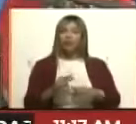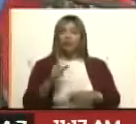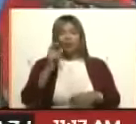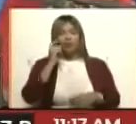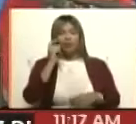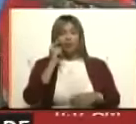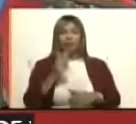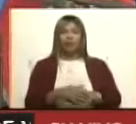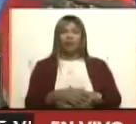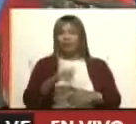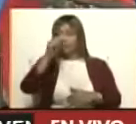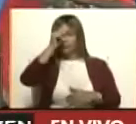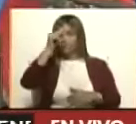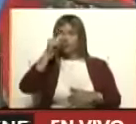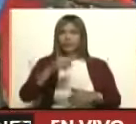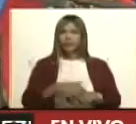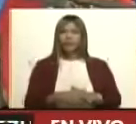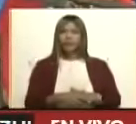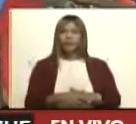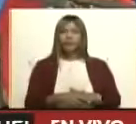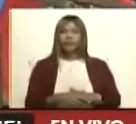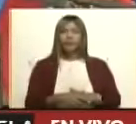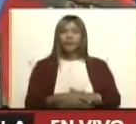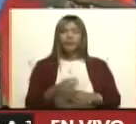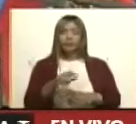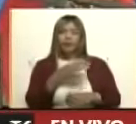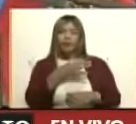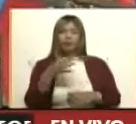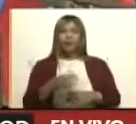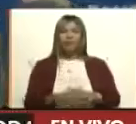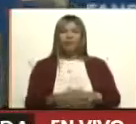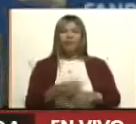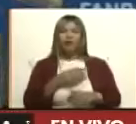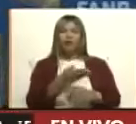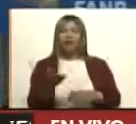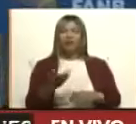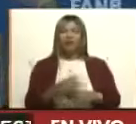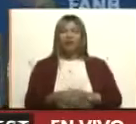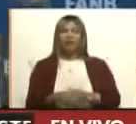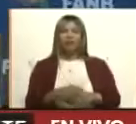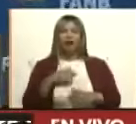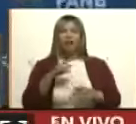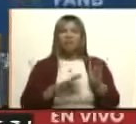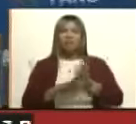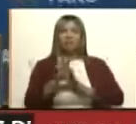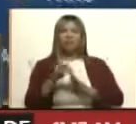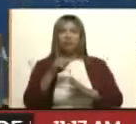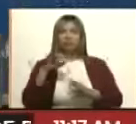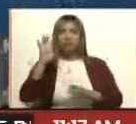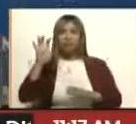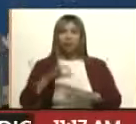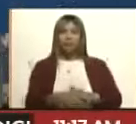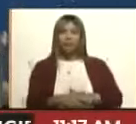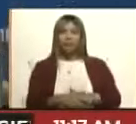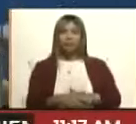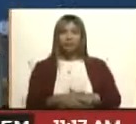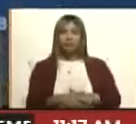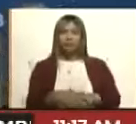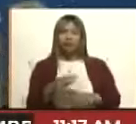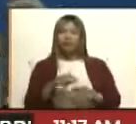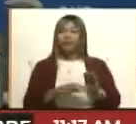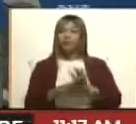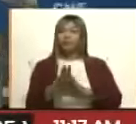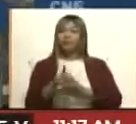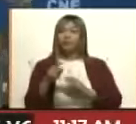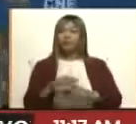día domingo. Ese éxito de ustedes es el éxito de la patria, es el éxito de